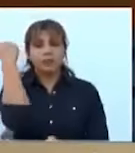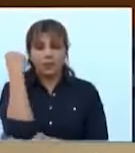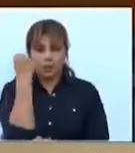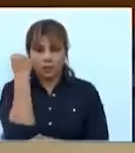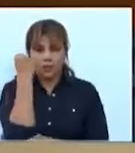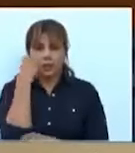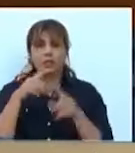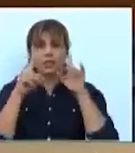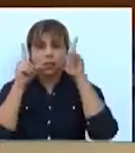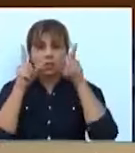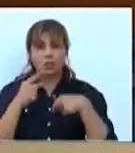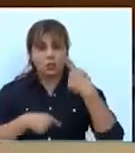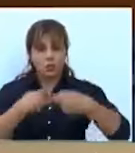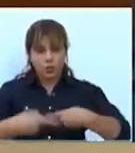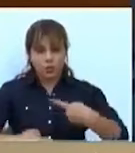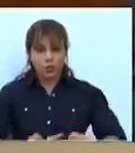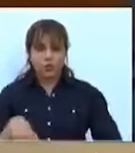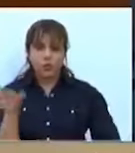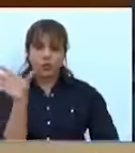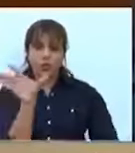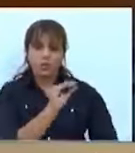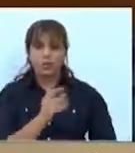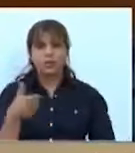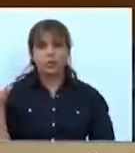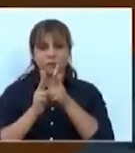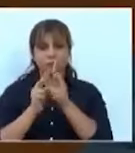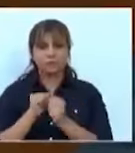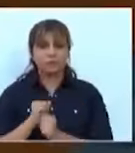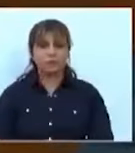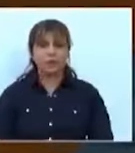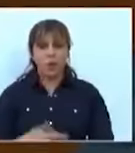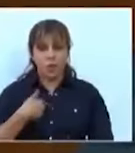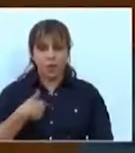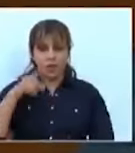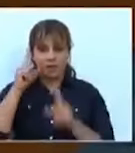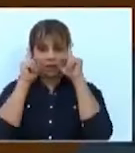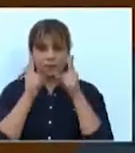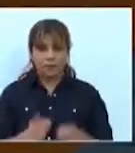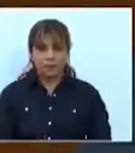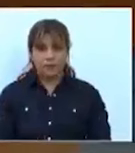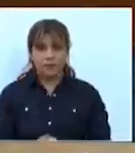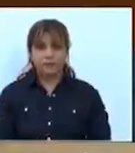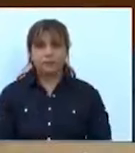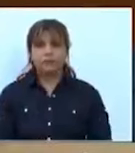macroeconómicas y generen desarrollo para todos los argentinos. Nuestra posición es clara